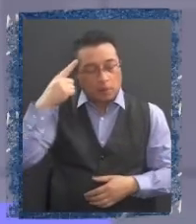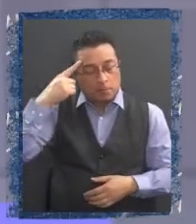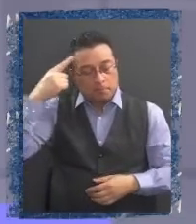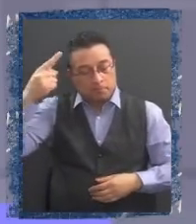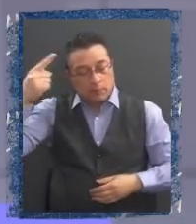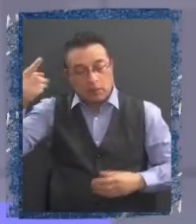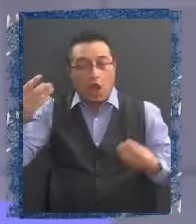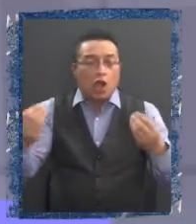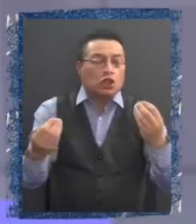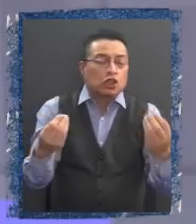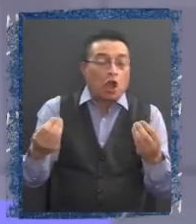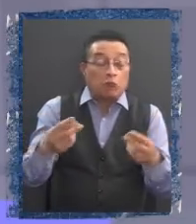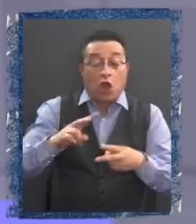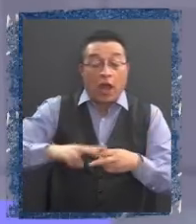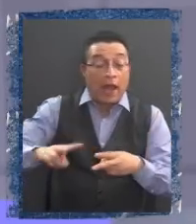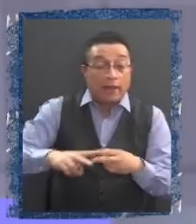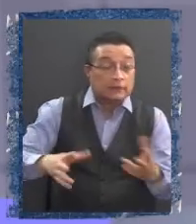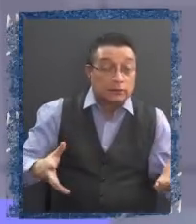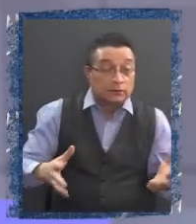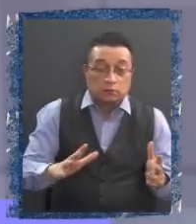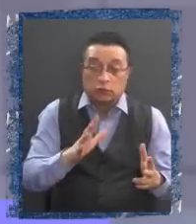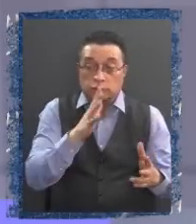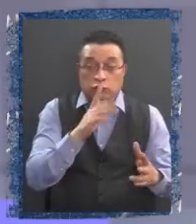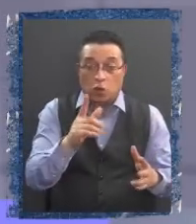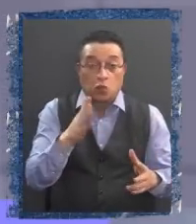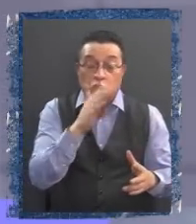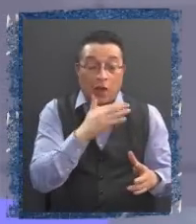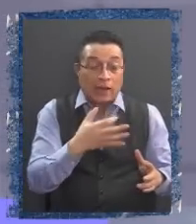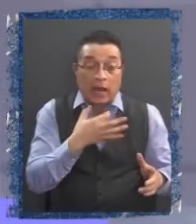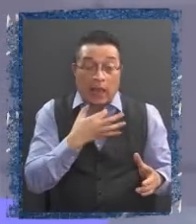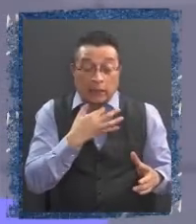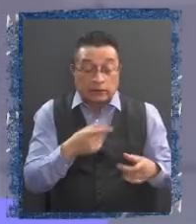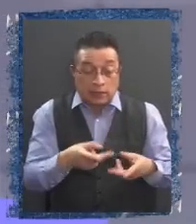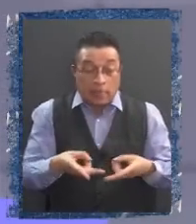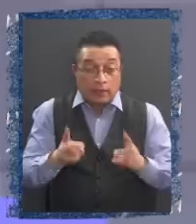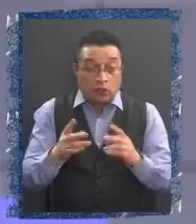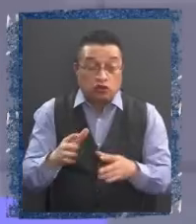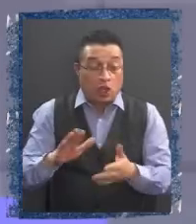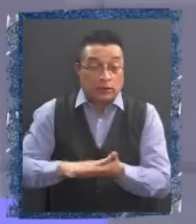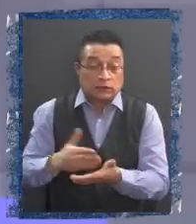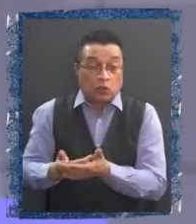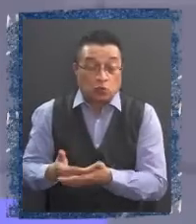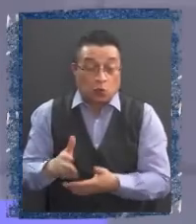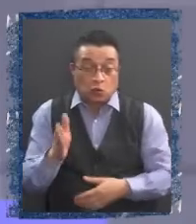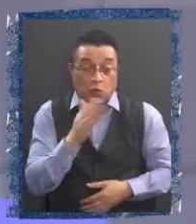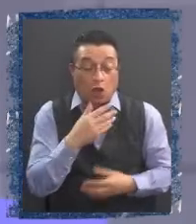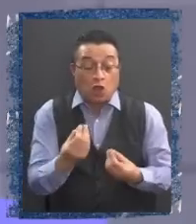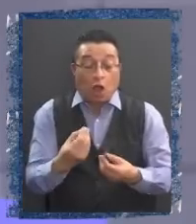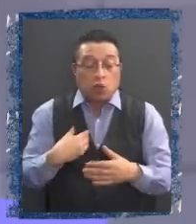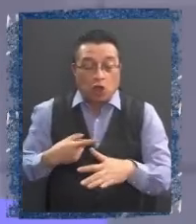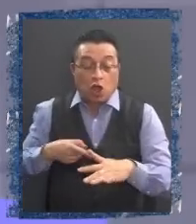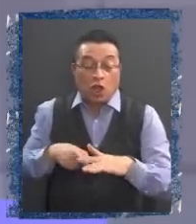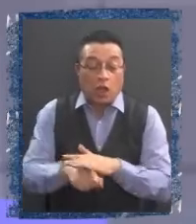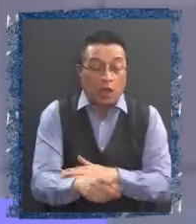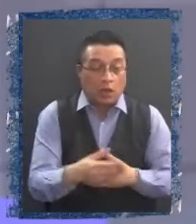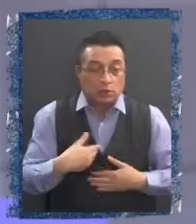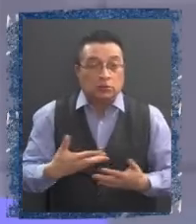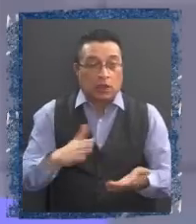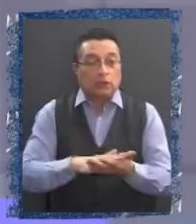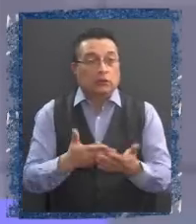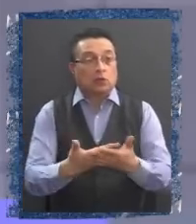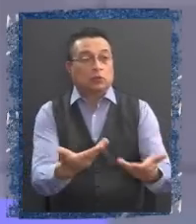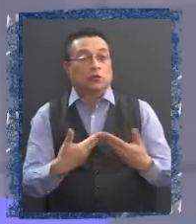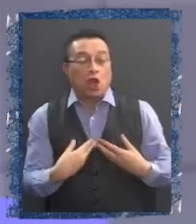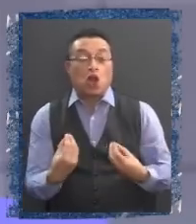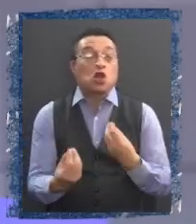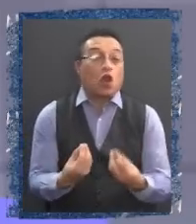a realizar eso, eso tampoco se garantiza en este derecho a la salud, ¿cierto? El cómo yo voy a poder acceder después a esas acciones de salud.